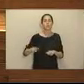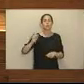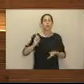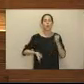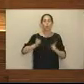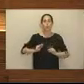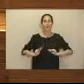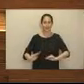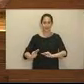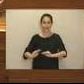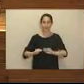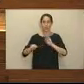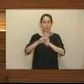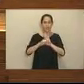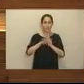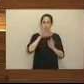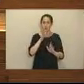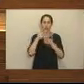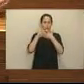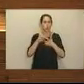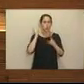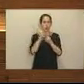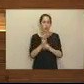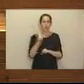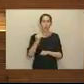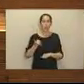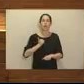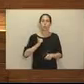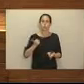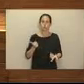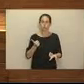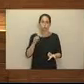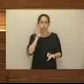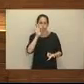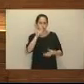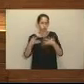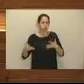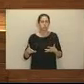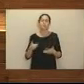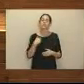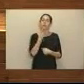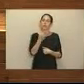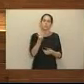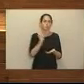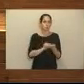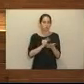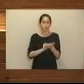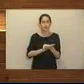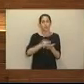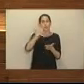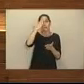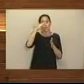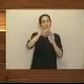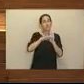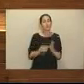medidas proactivas de lucha contra la corrupción. Y desde luego, se lo dije más veces, el principio de la responsabilidad política, que es un principio además